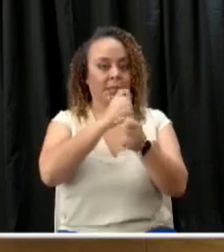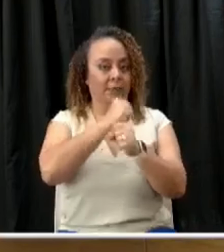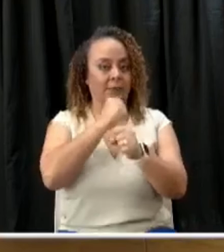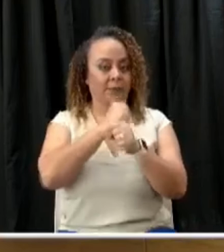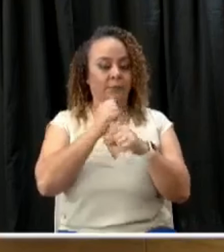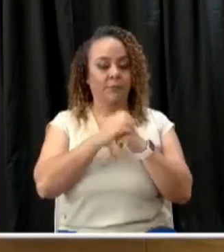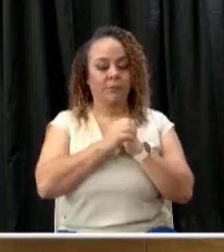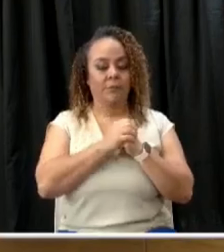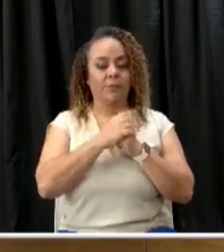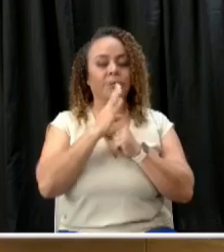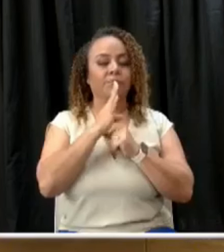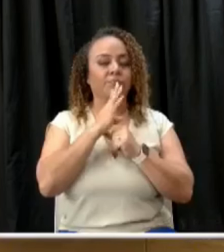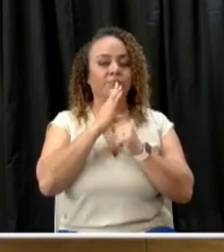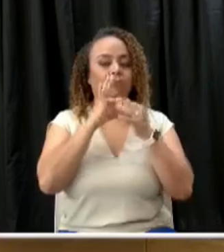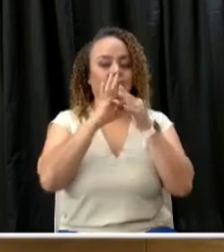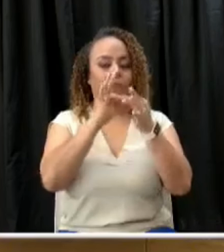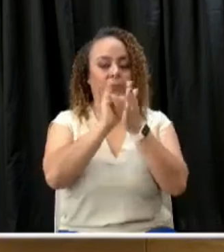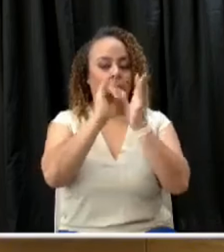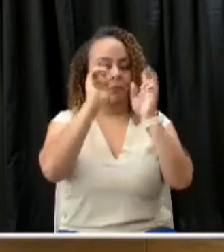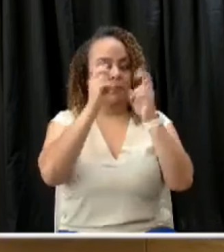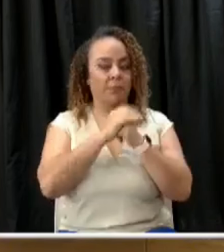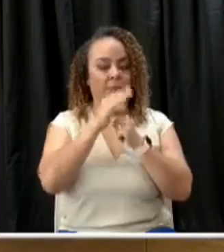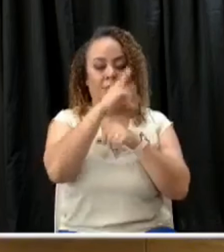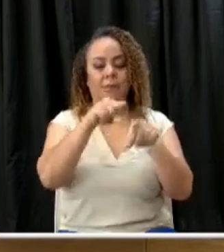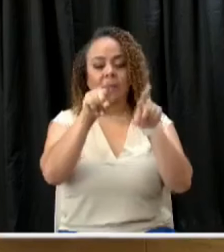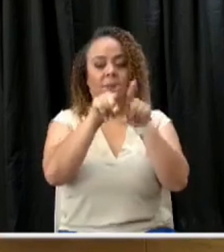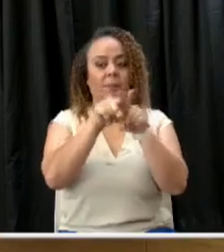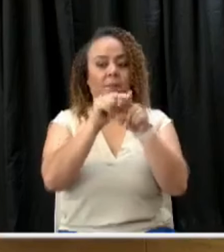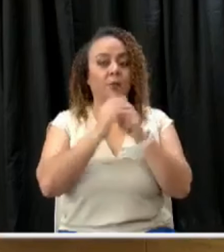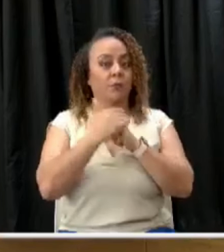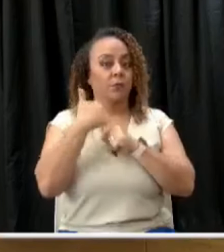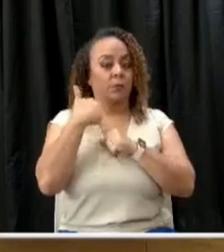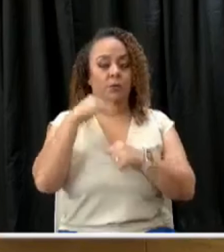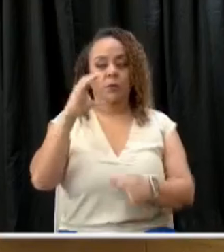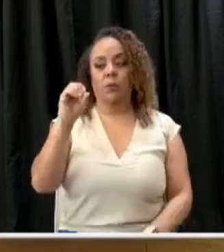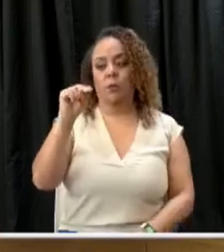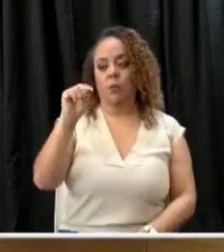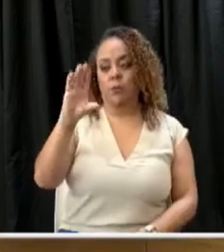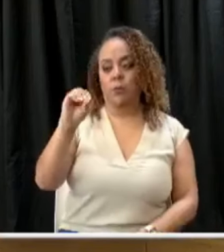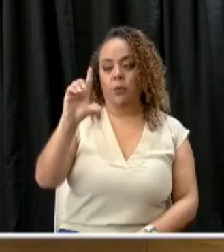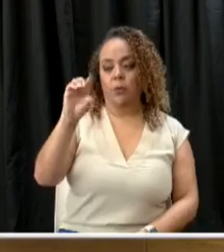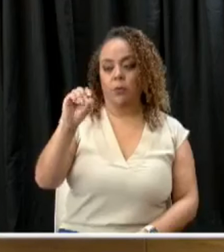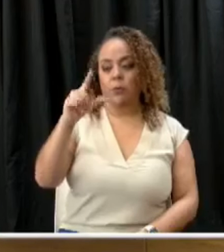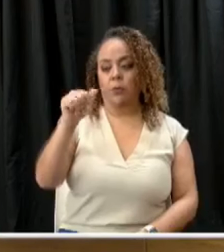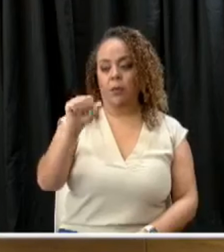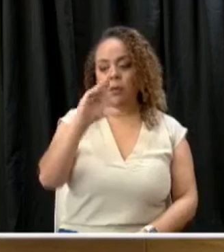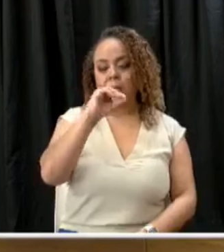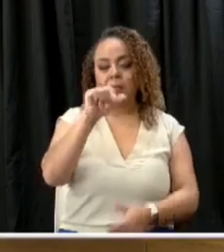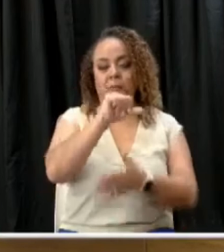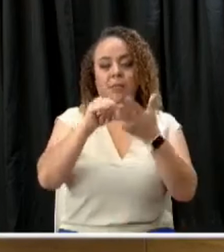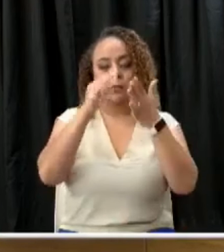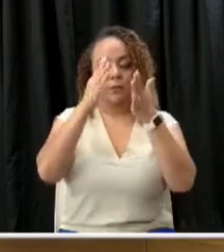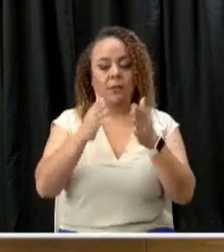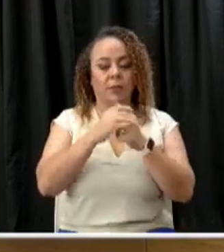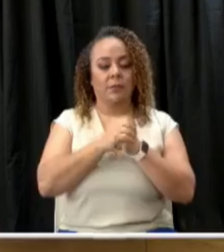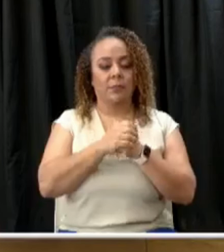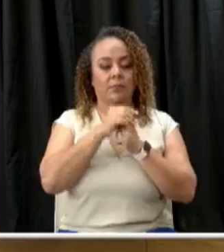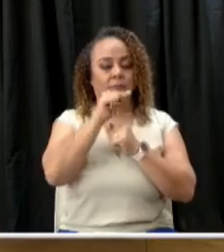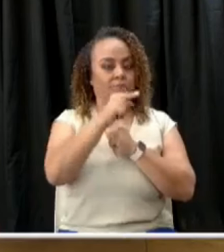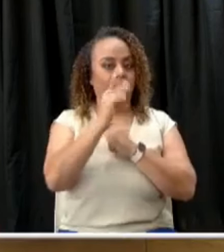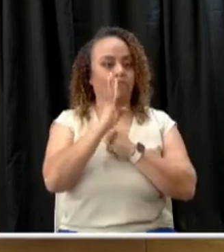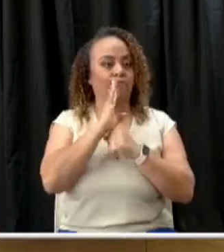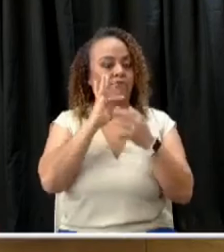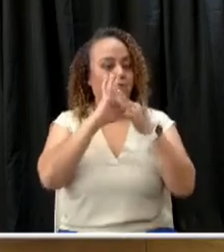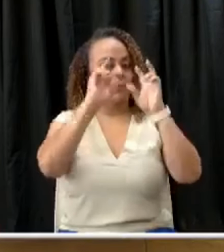trabajo, que nos hablaba sobre este tema, y también tuvimos a una oncóloga y cirujana que nos hablaba sobre este